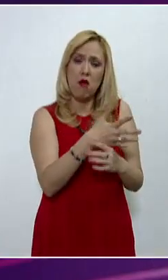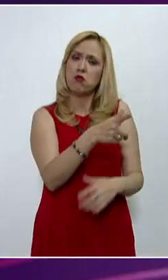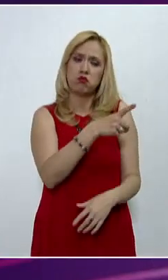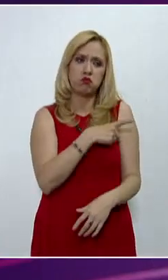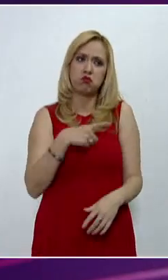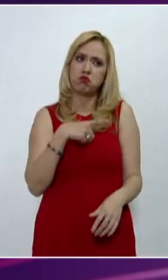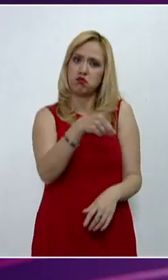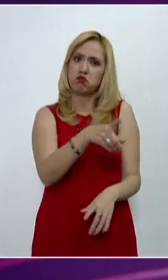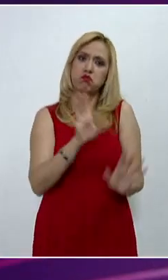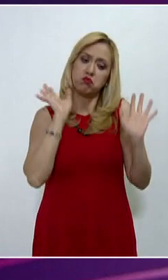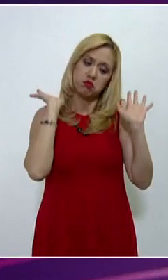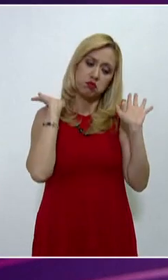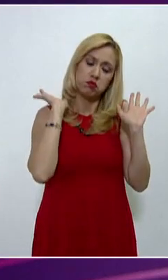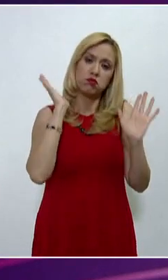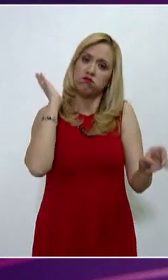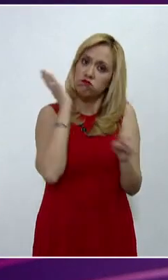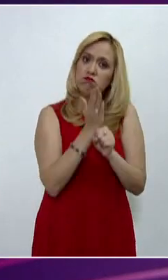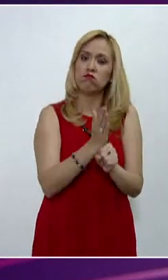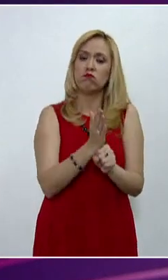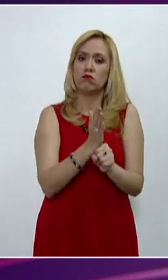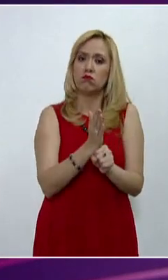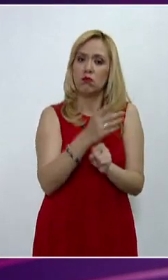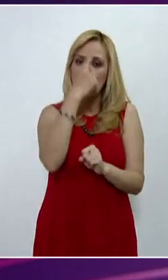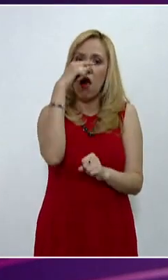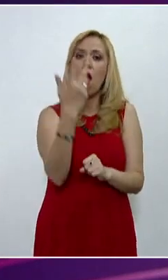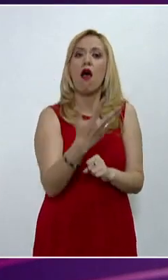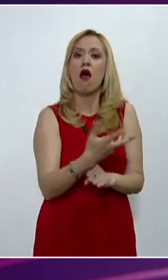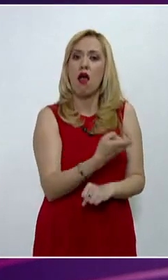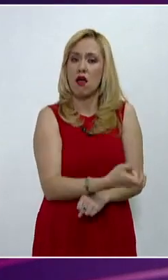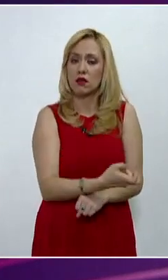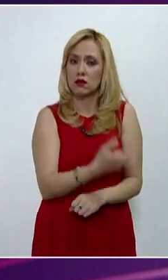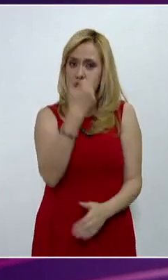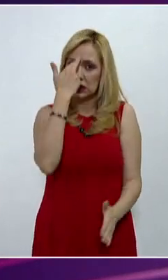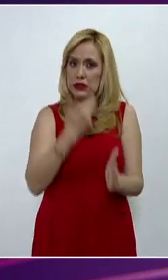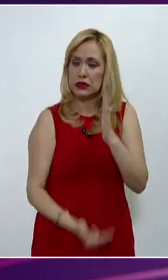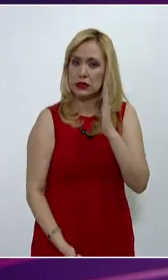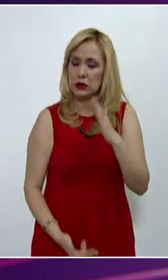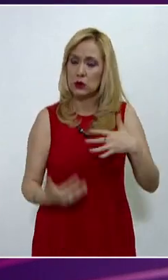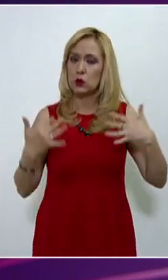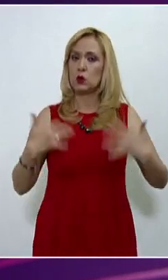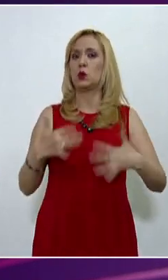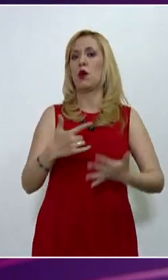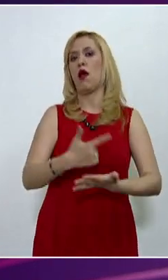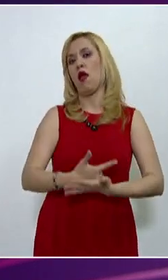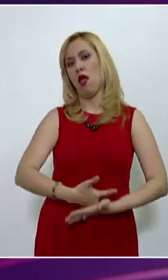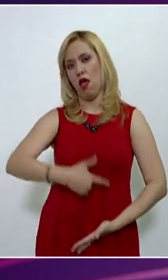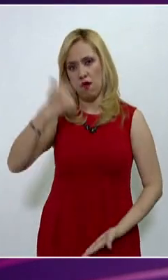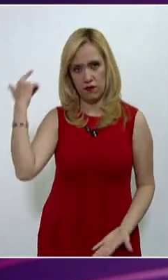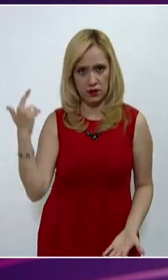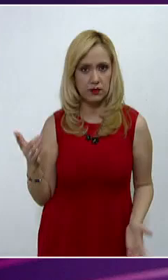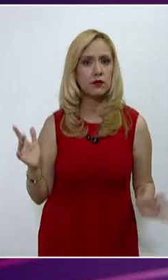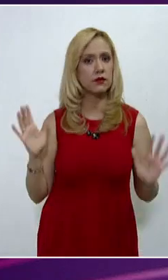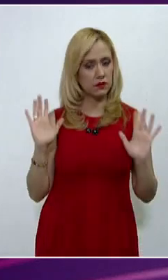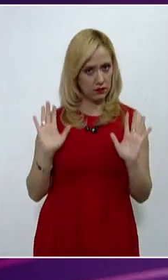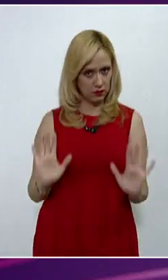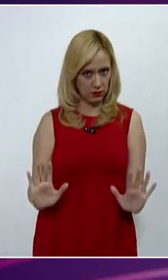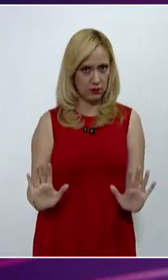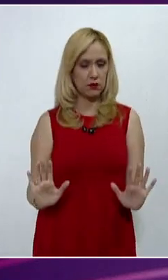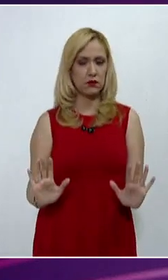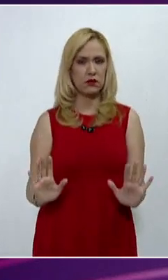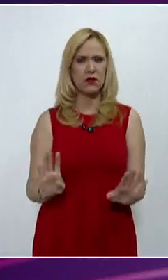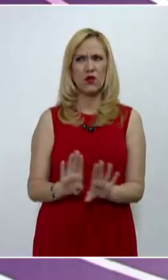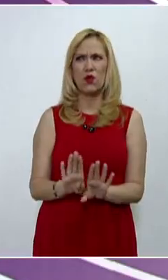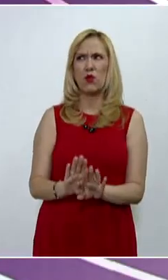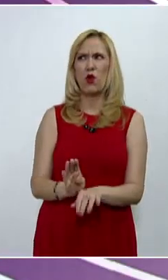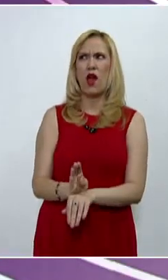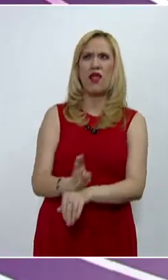digamos, las consecuencias adversas derivadas de una conducta criminal de esta envergadura. Como